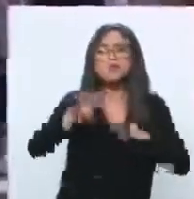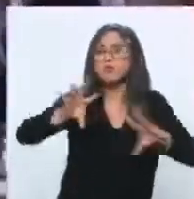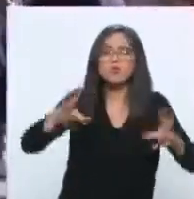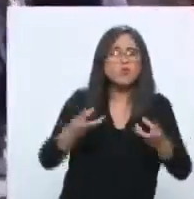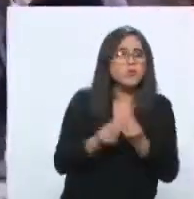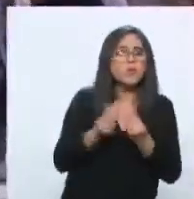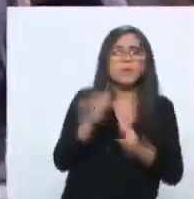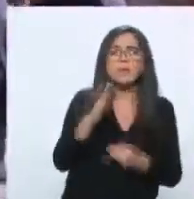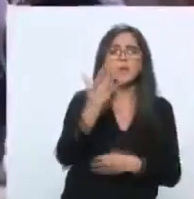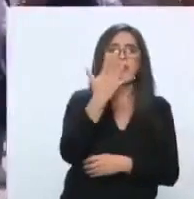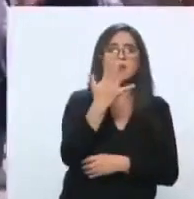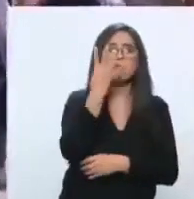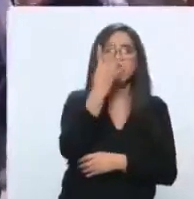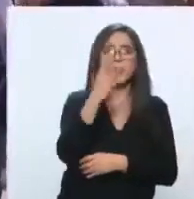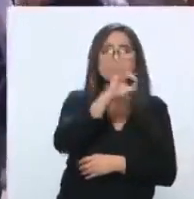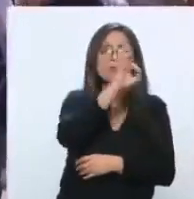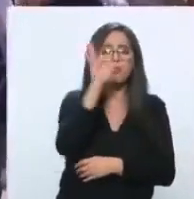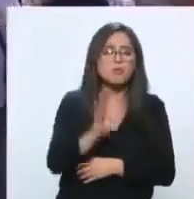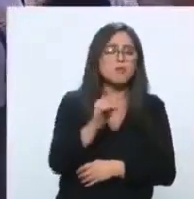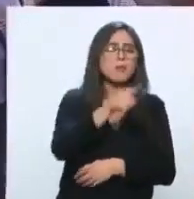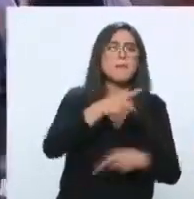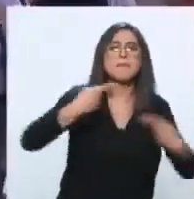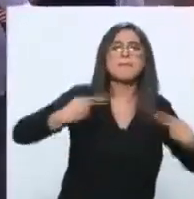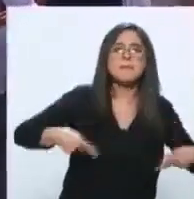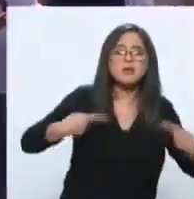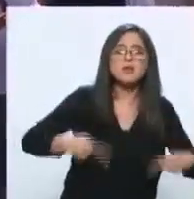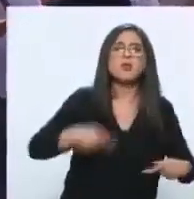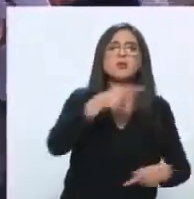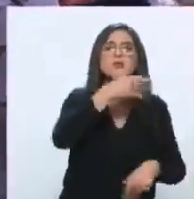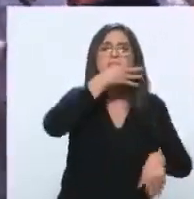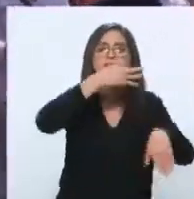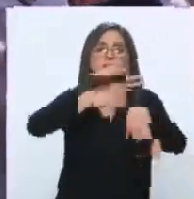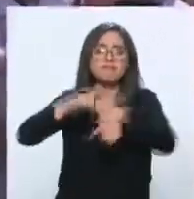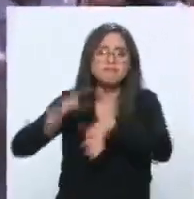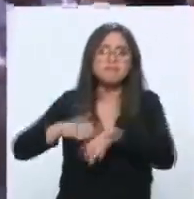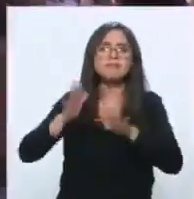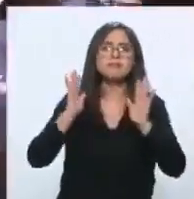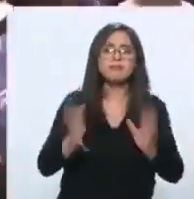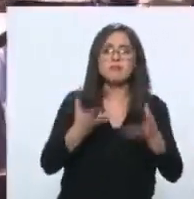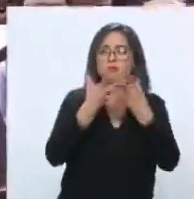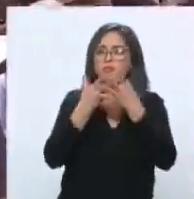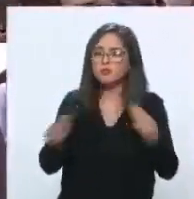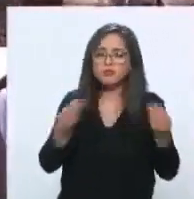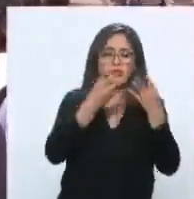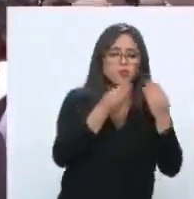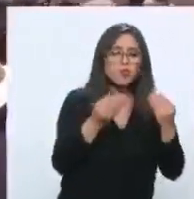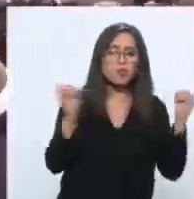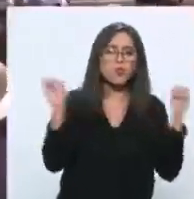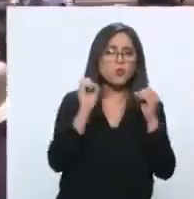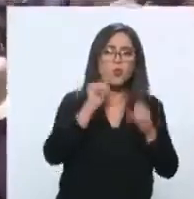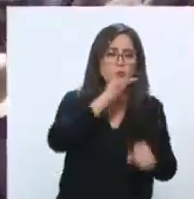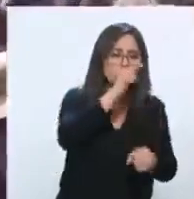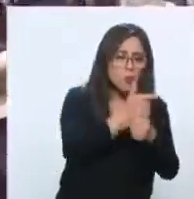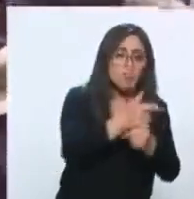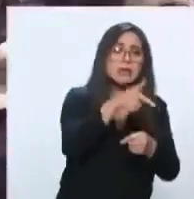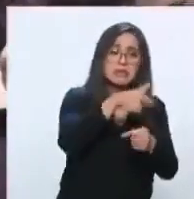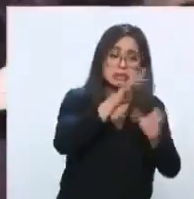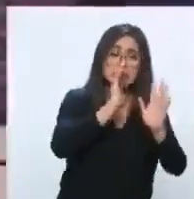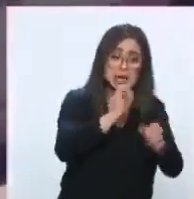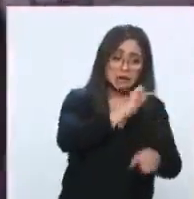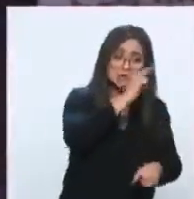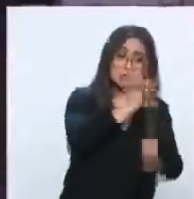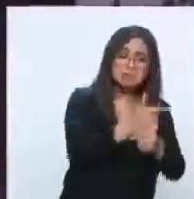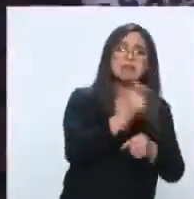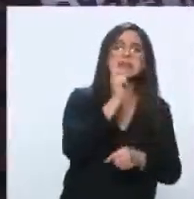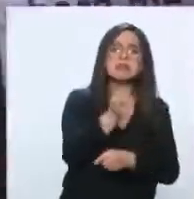cerca del 54% de las personas que han sido reportadas como desaparecidas o no localizadas han sido localizadas, y